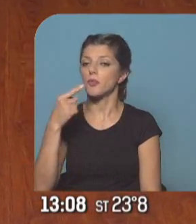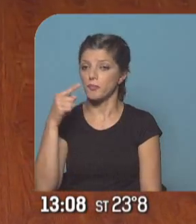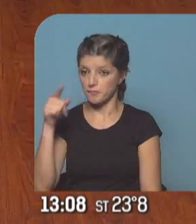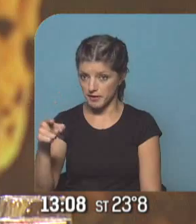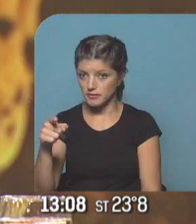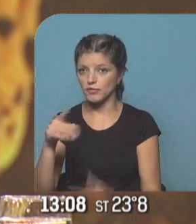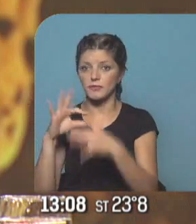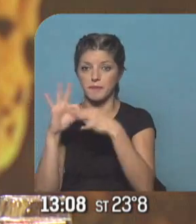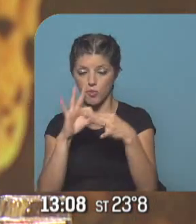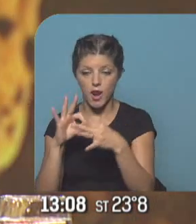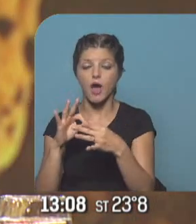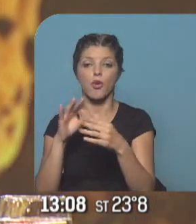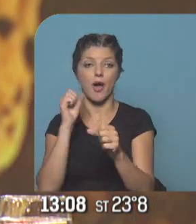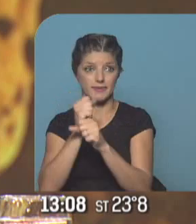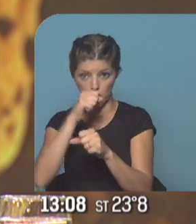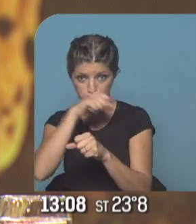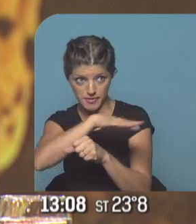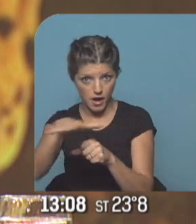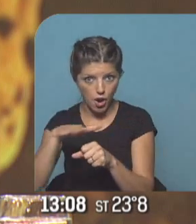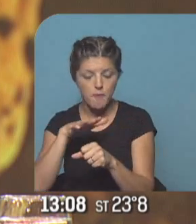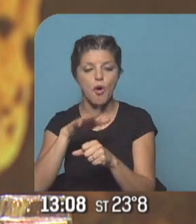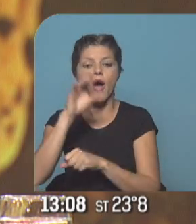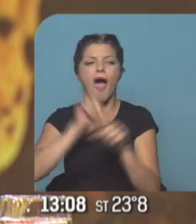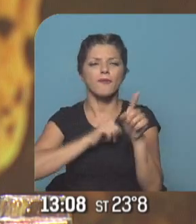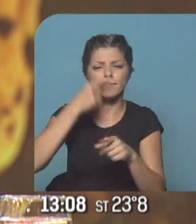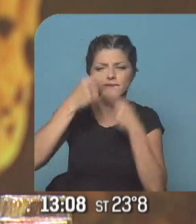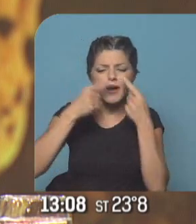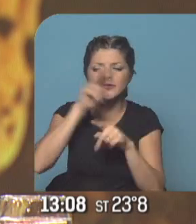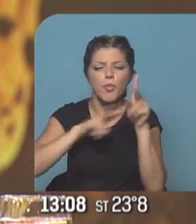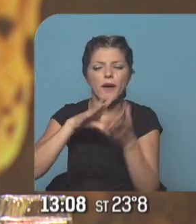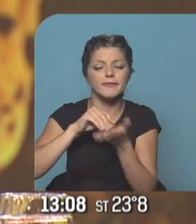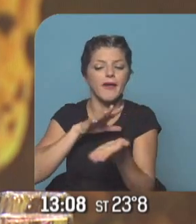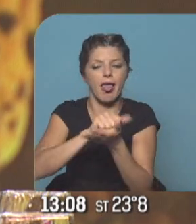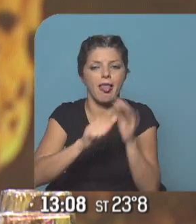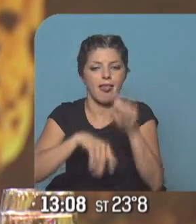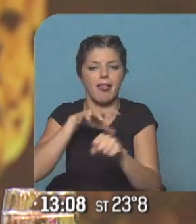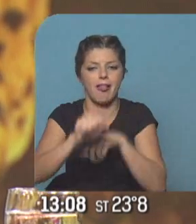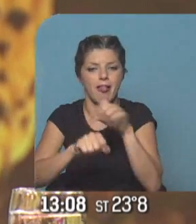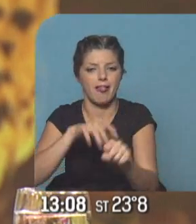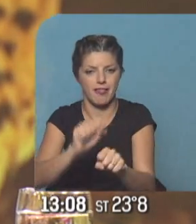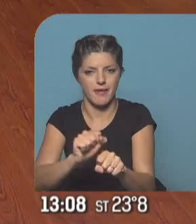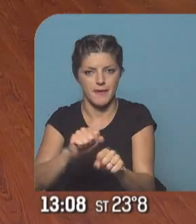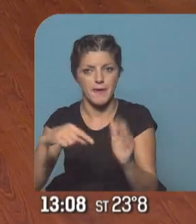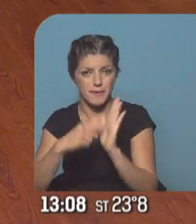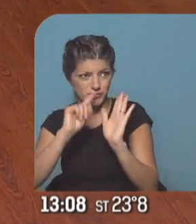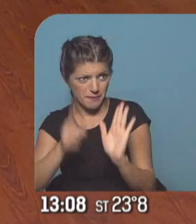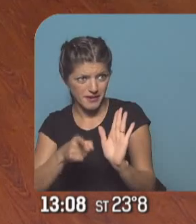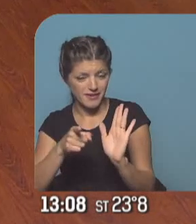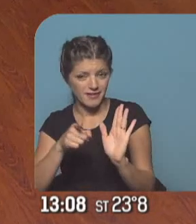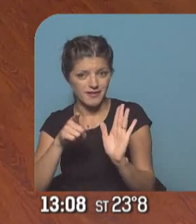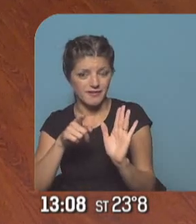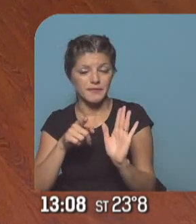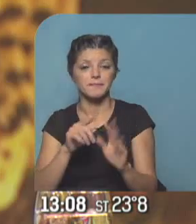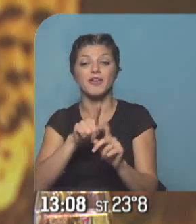agraria, intereses que se están jugando para ganar tierras en ese lugar, y a la vez que estos votos le garanticen